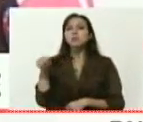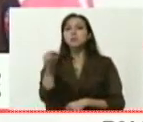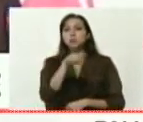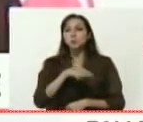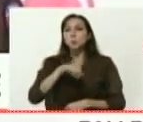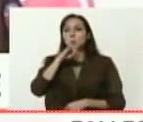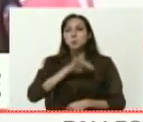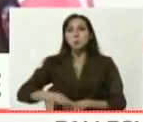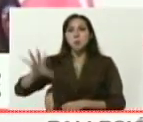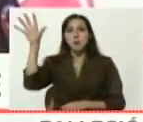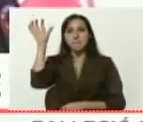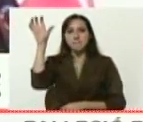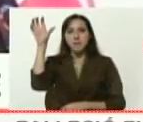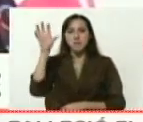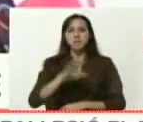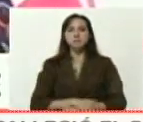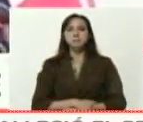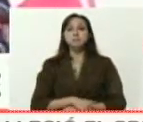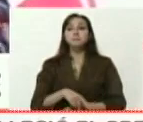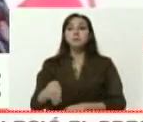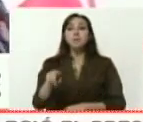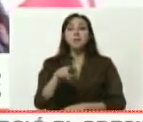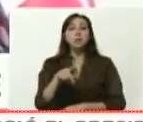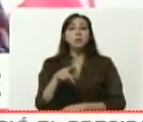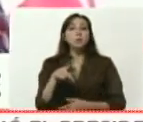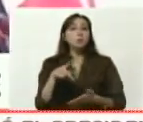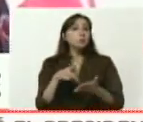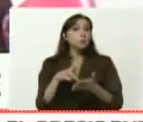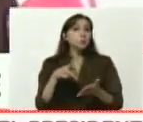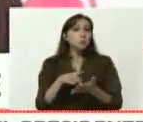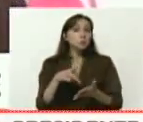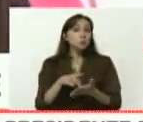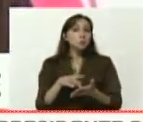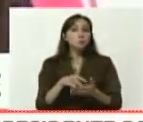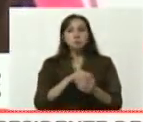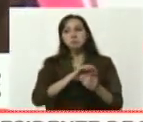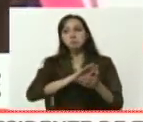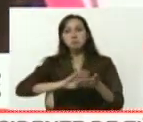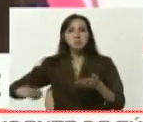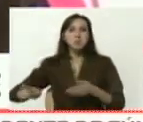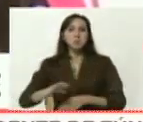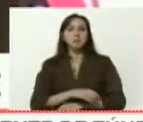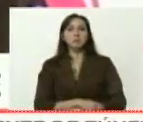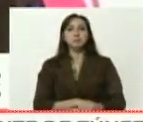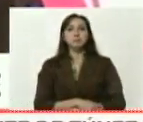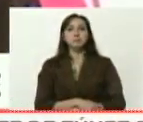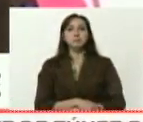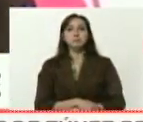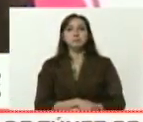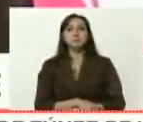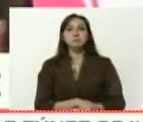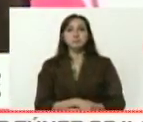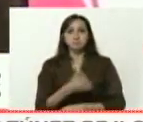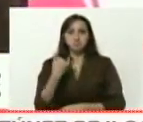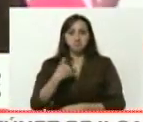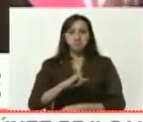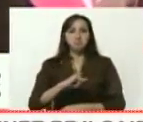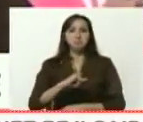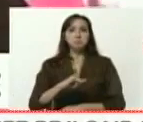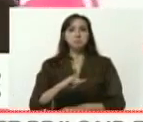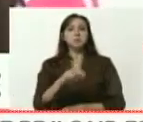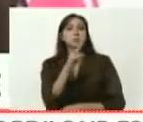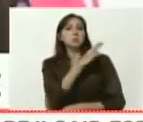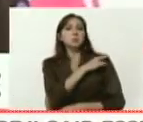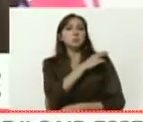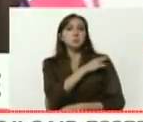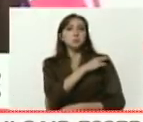patria. Quienes no participaban eran relegados. Y surgieron castas de oficiales, se conocían y que como